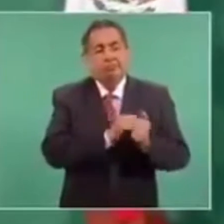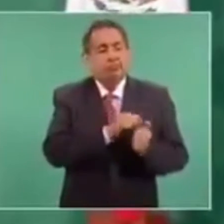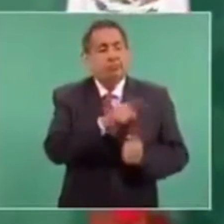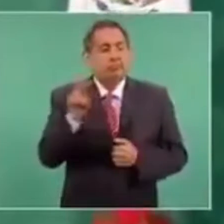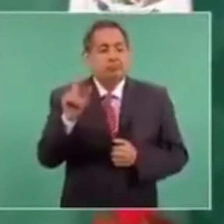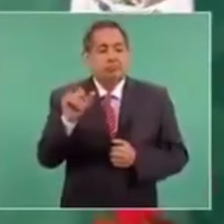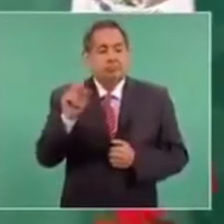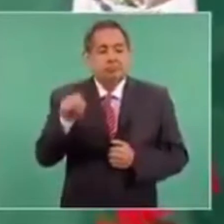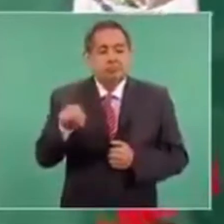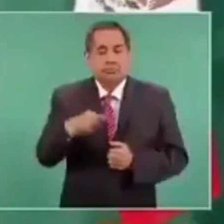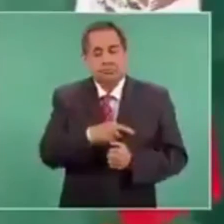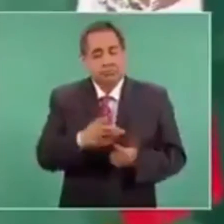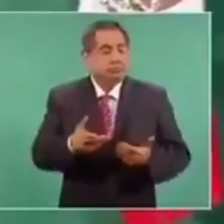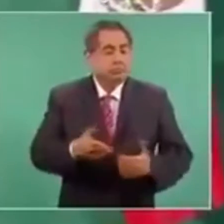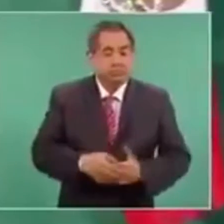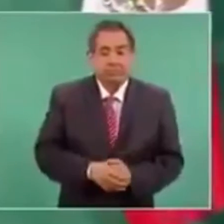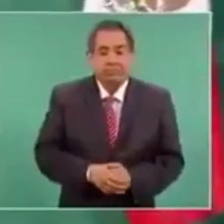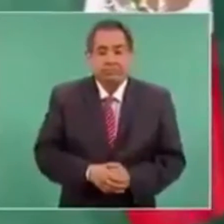PAN,